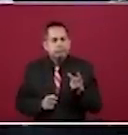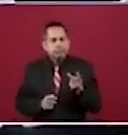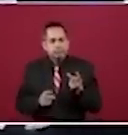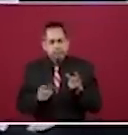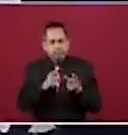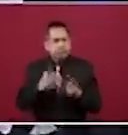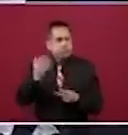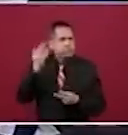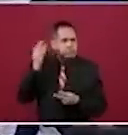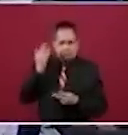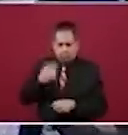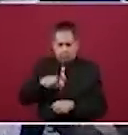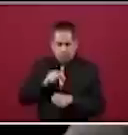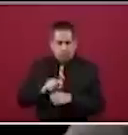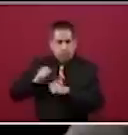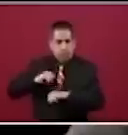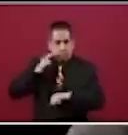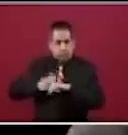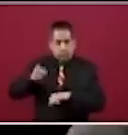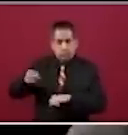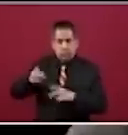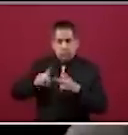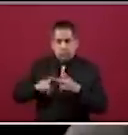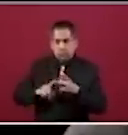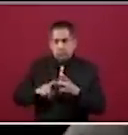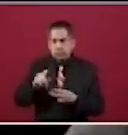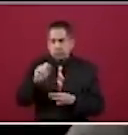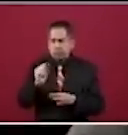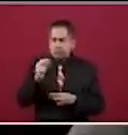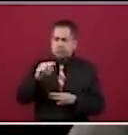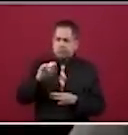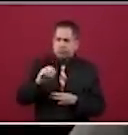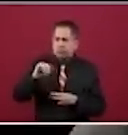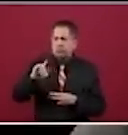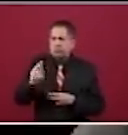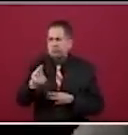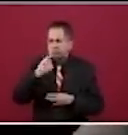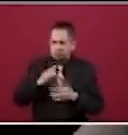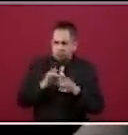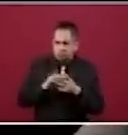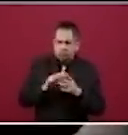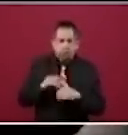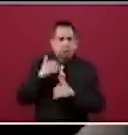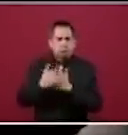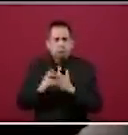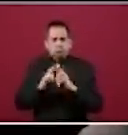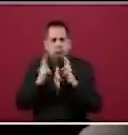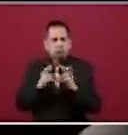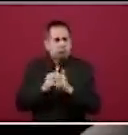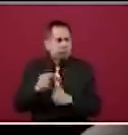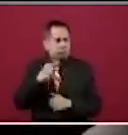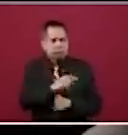la semana pasada el titular de la Unidad de Inteligencia Financiera, Santiago Nieto, me platicó que sostendría una reunión con el